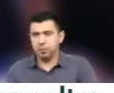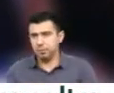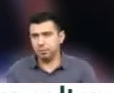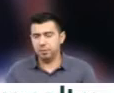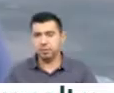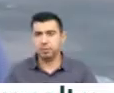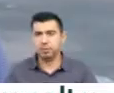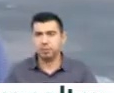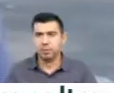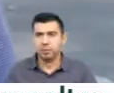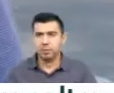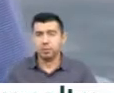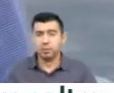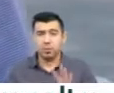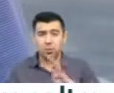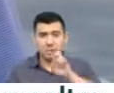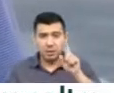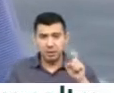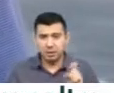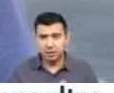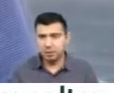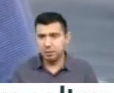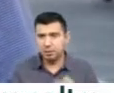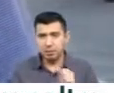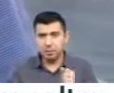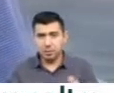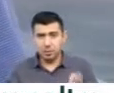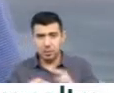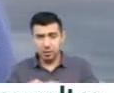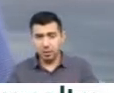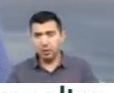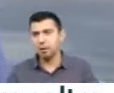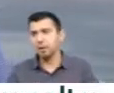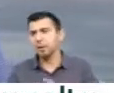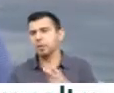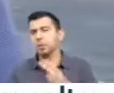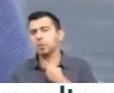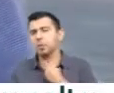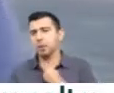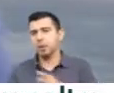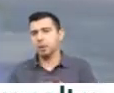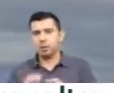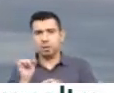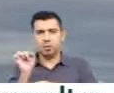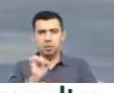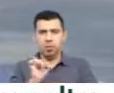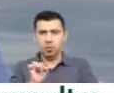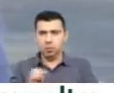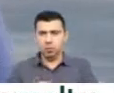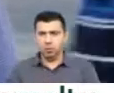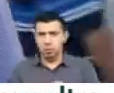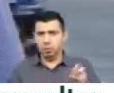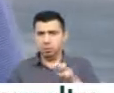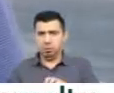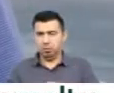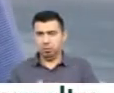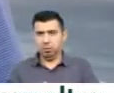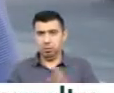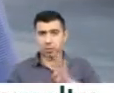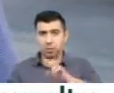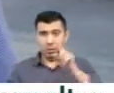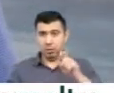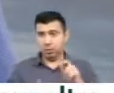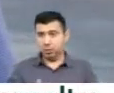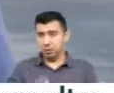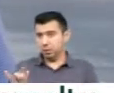esos 46 mil pesos no alcanza ni para que uno se desplace en buses mire nomás usted que le suben 46 mil pesos y el